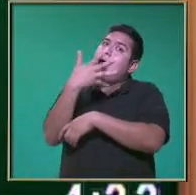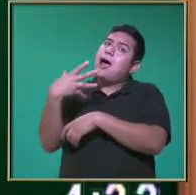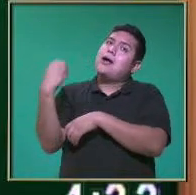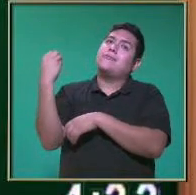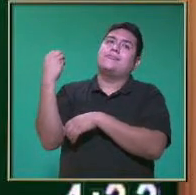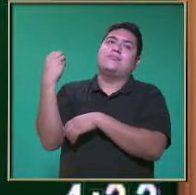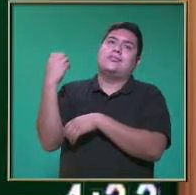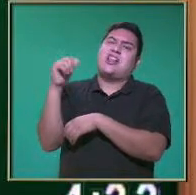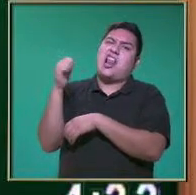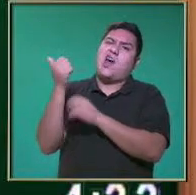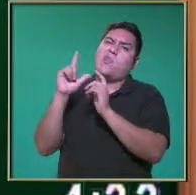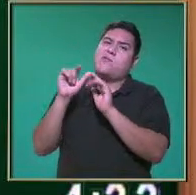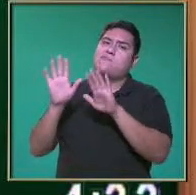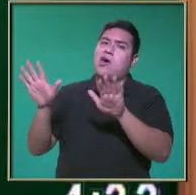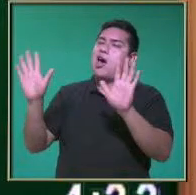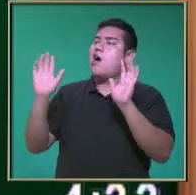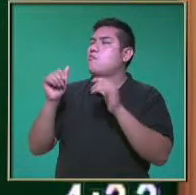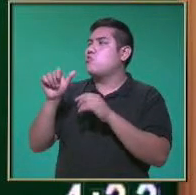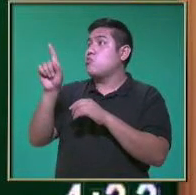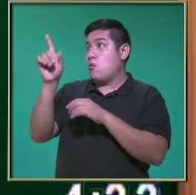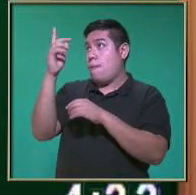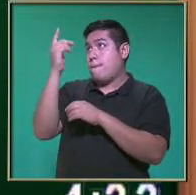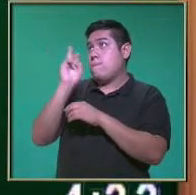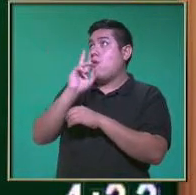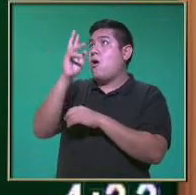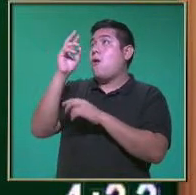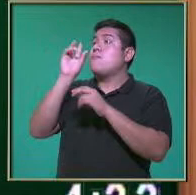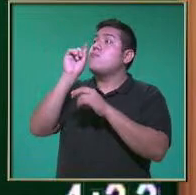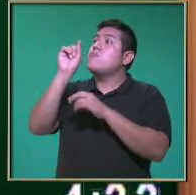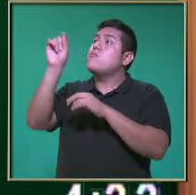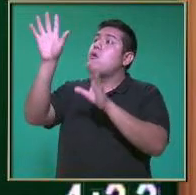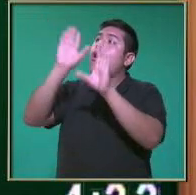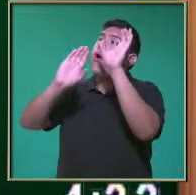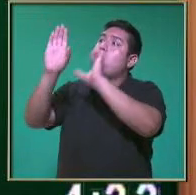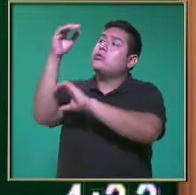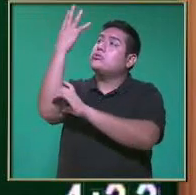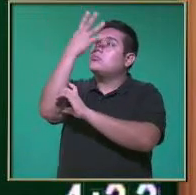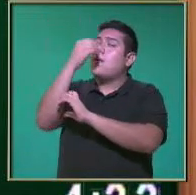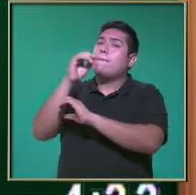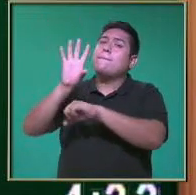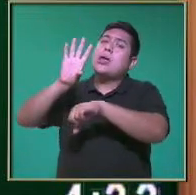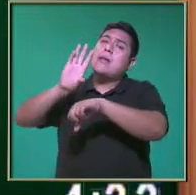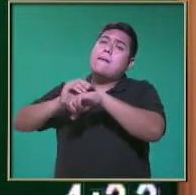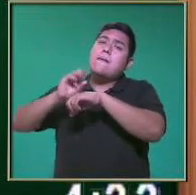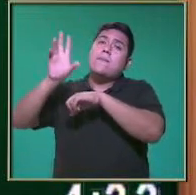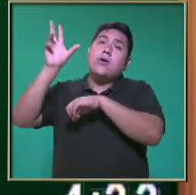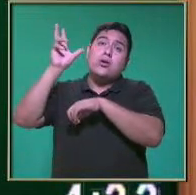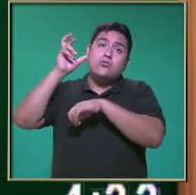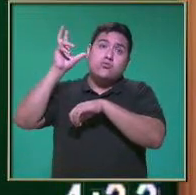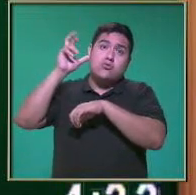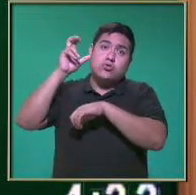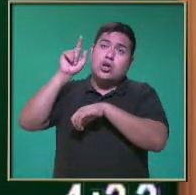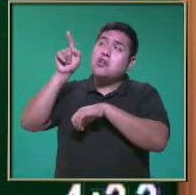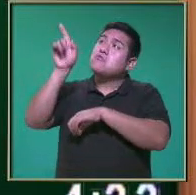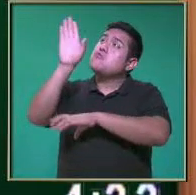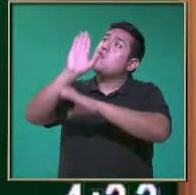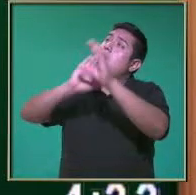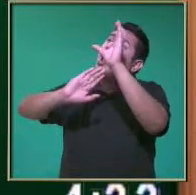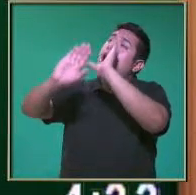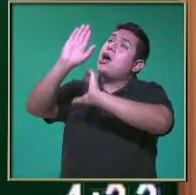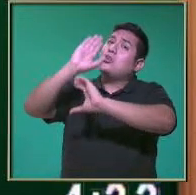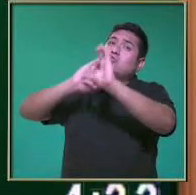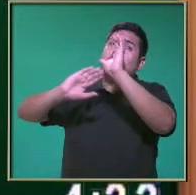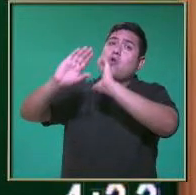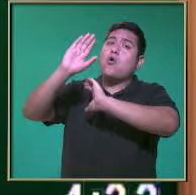la de los otros pájaros o las otras aves, tal como su figura. Permítame escuchar una sola canción